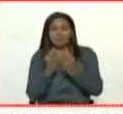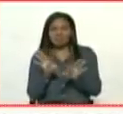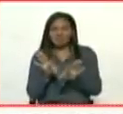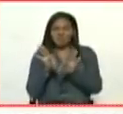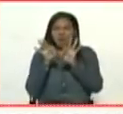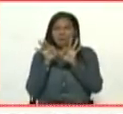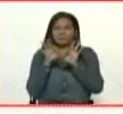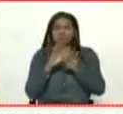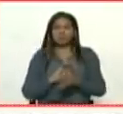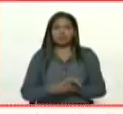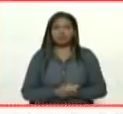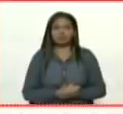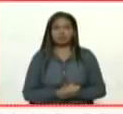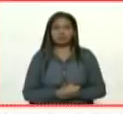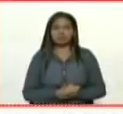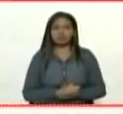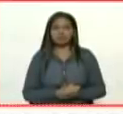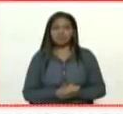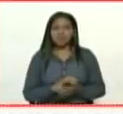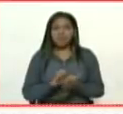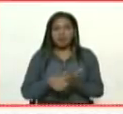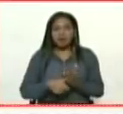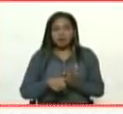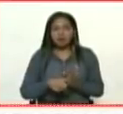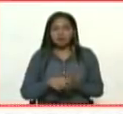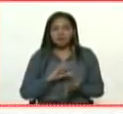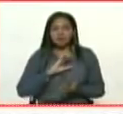especial en carnet de la patria.